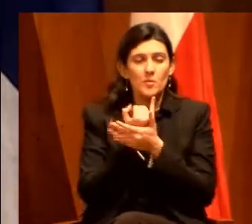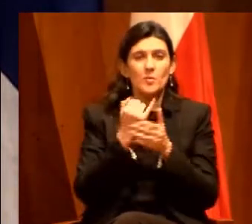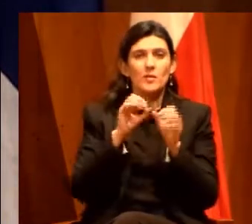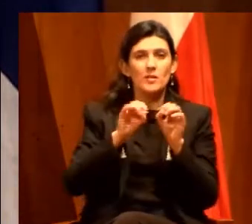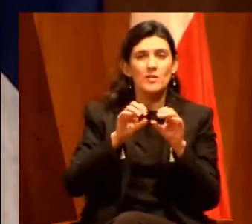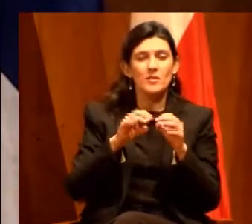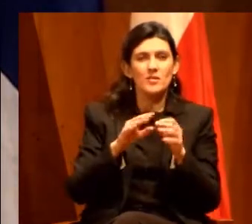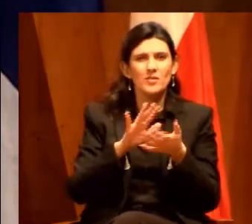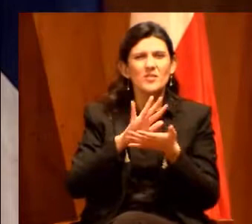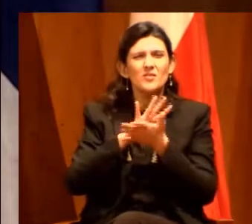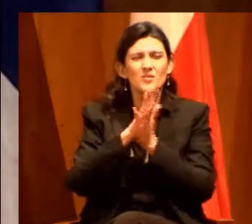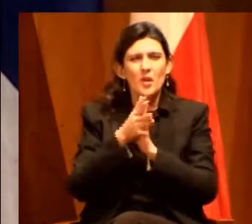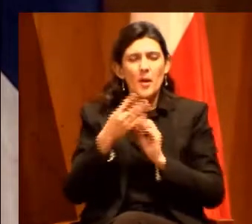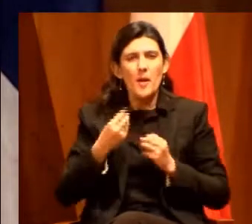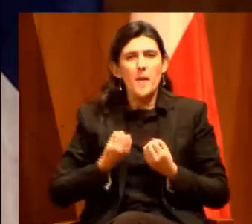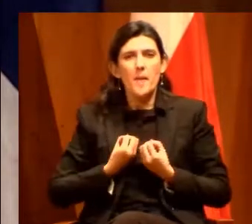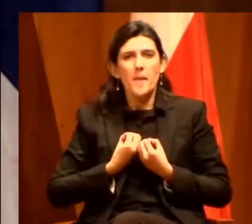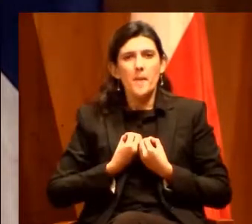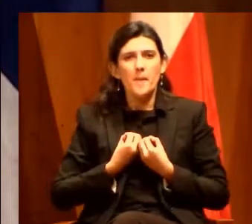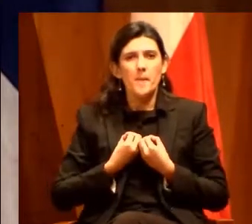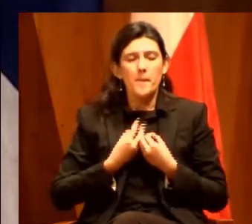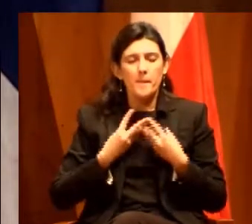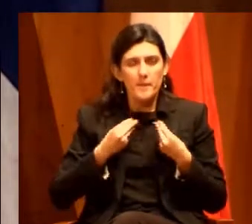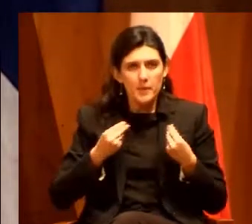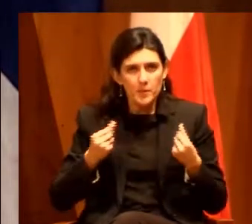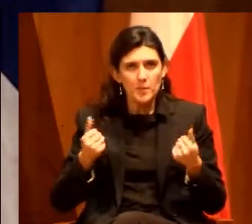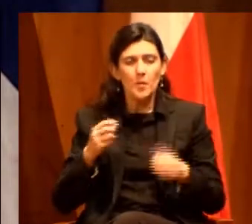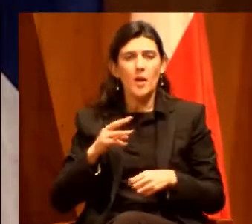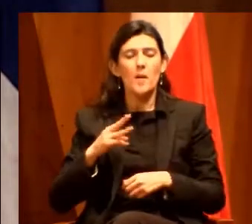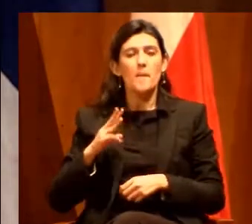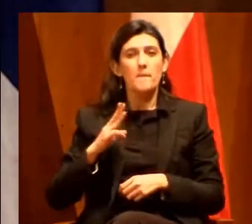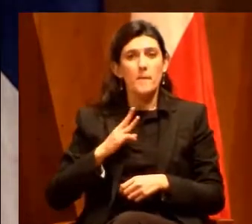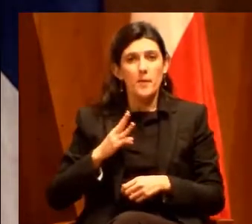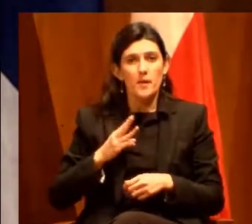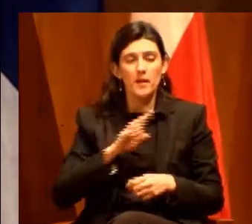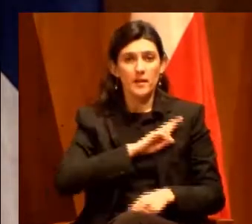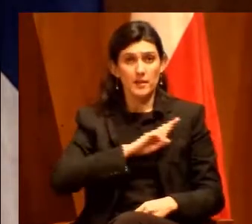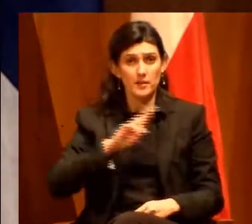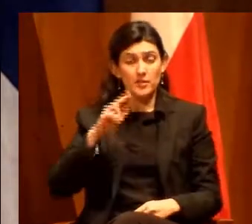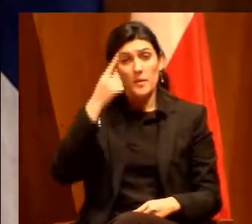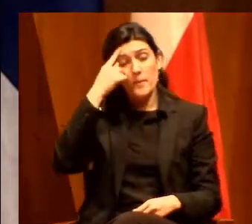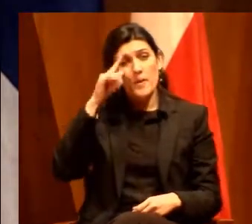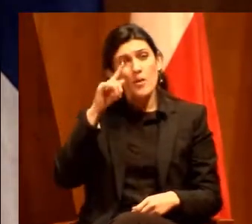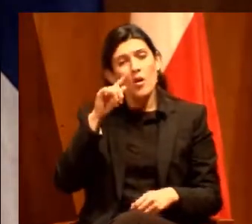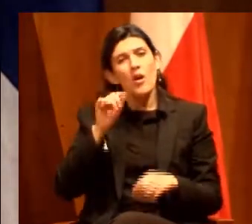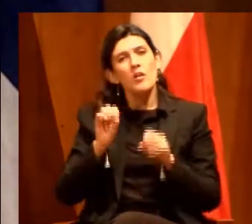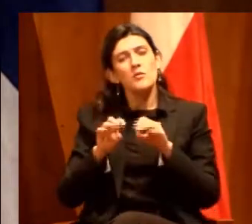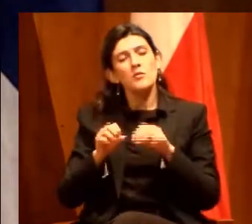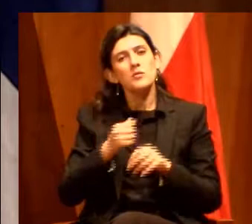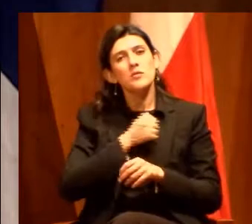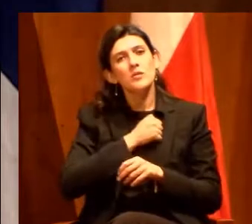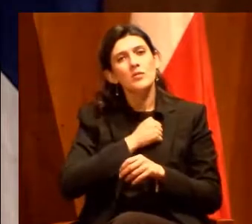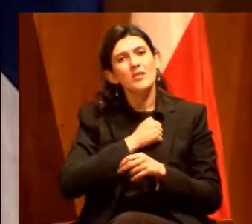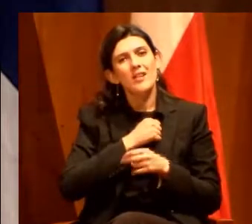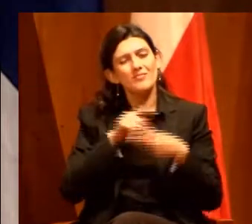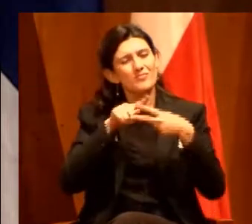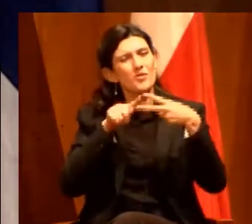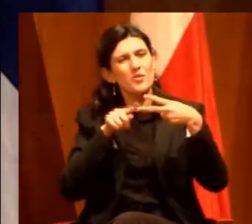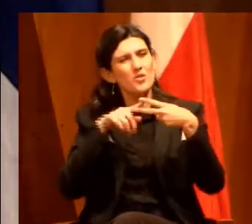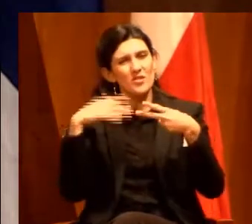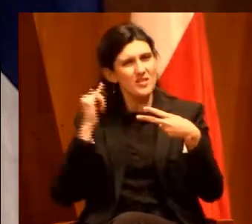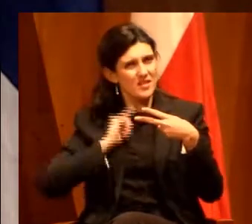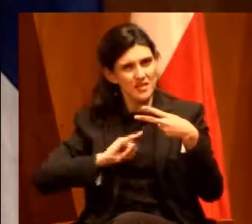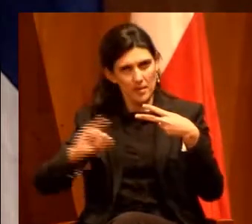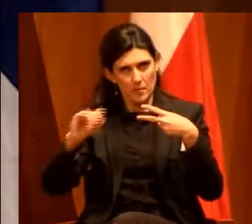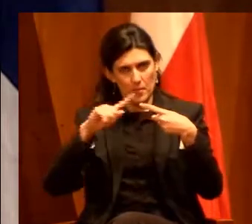y religiosa. Pero hay en la educación católica dos denominadores siempre presentes, que son